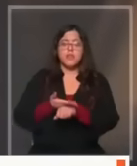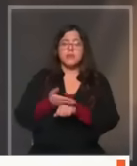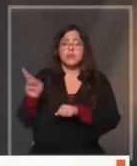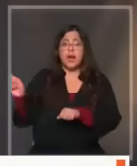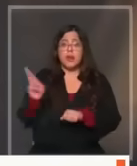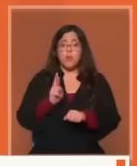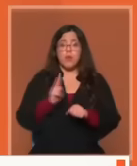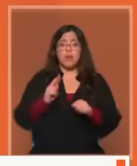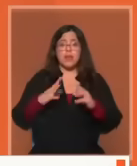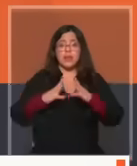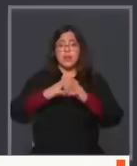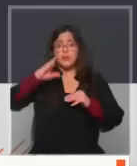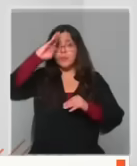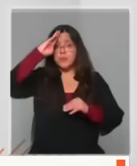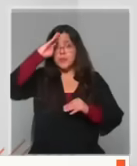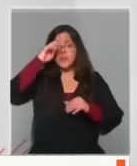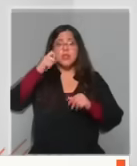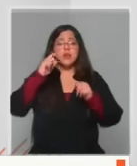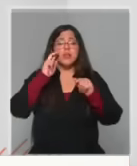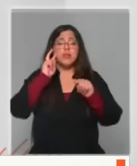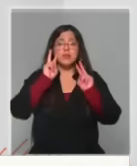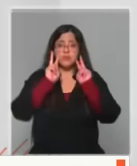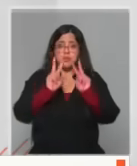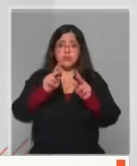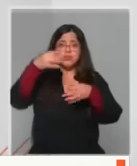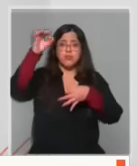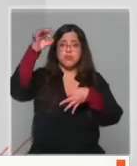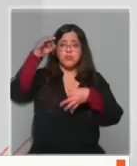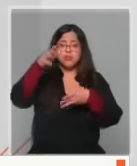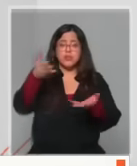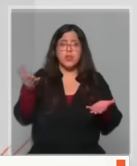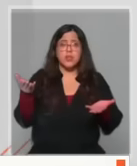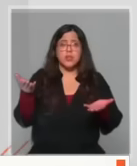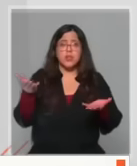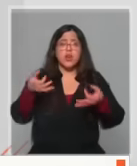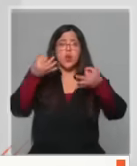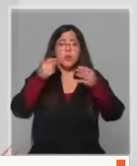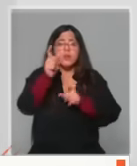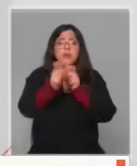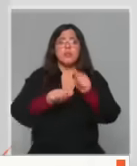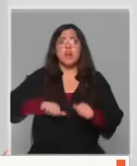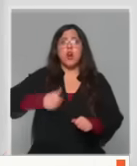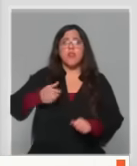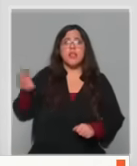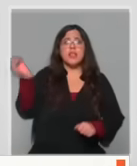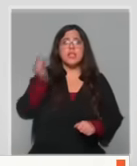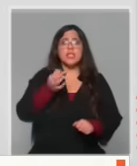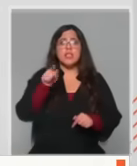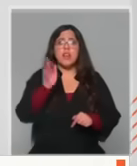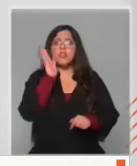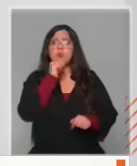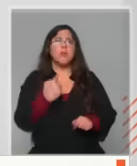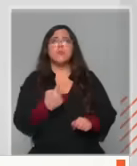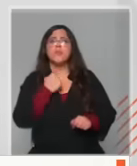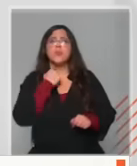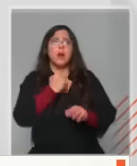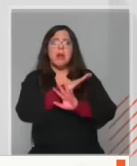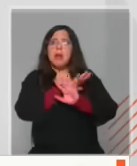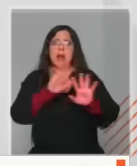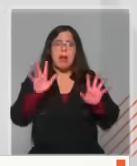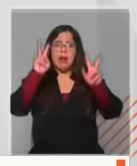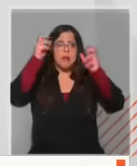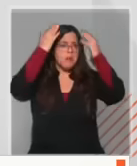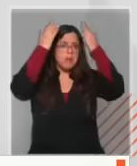del ejército al tribunal incluía este controvertido documento aquel donde los jóvenes aseguraban no haber sido víctima de premios físicos ni